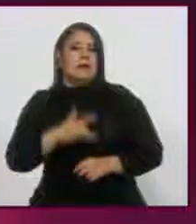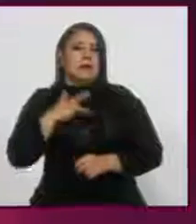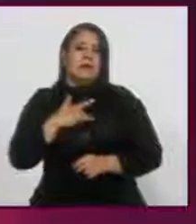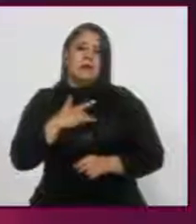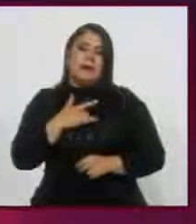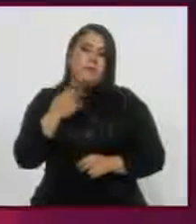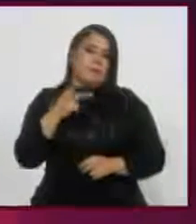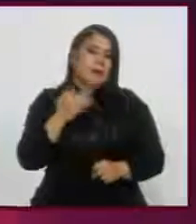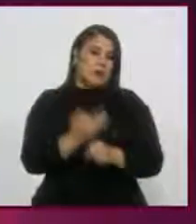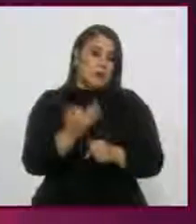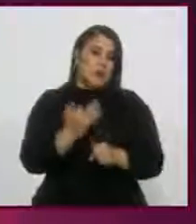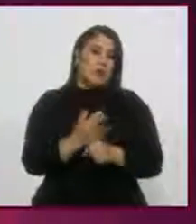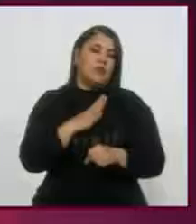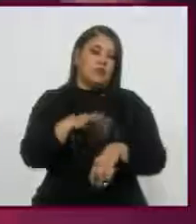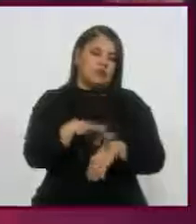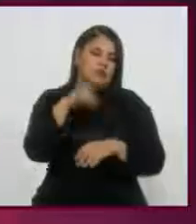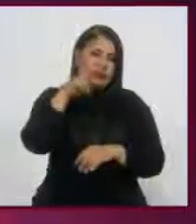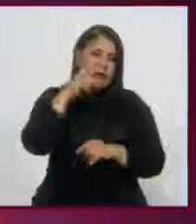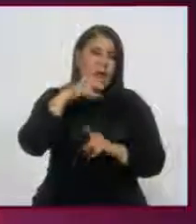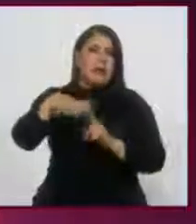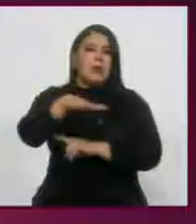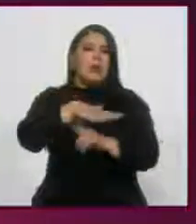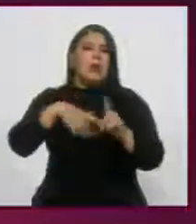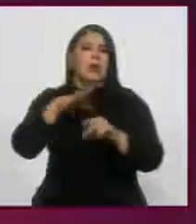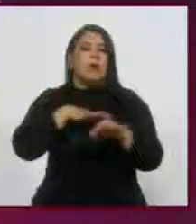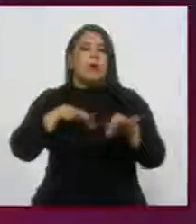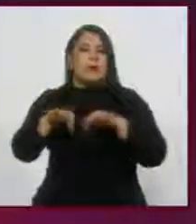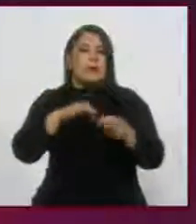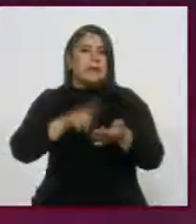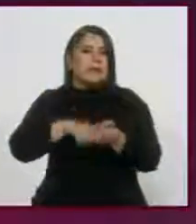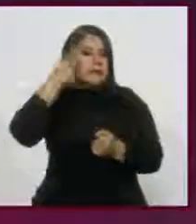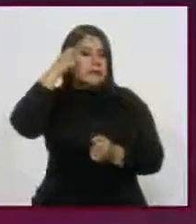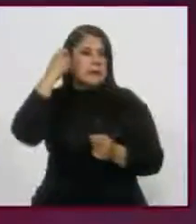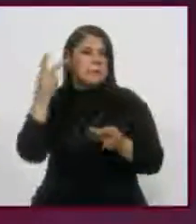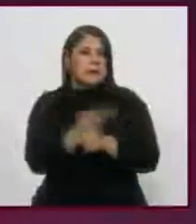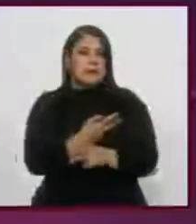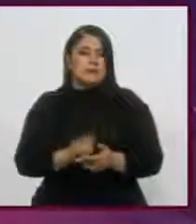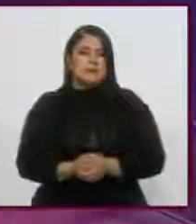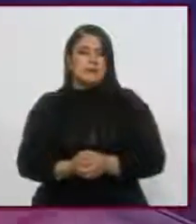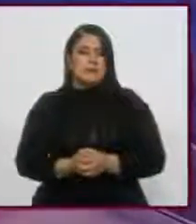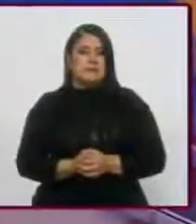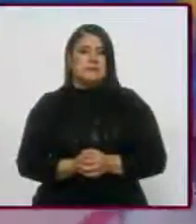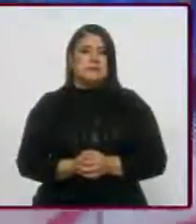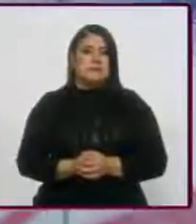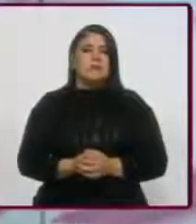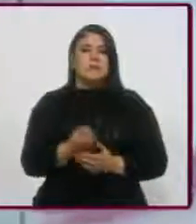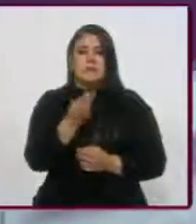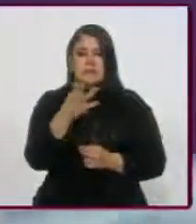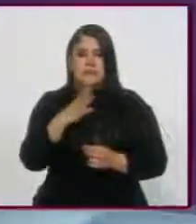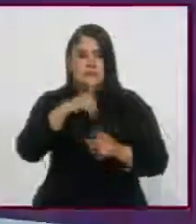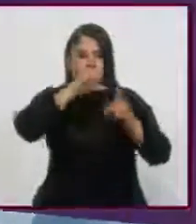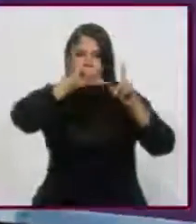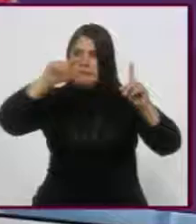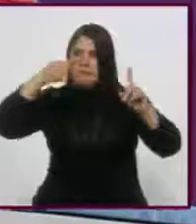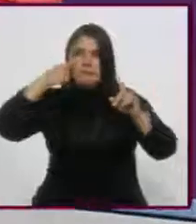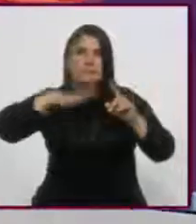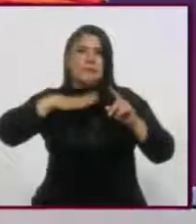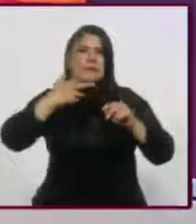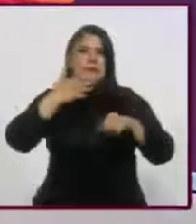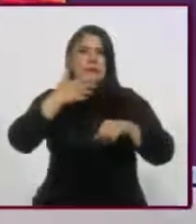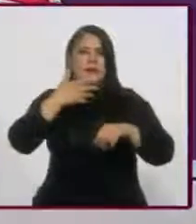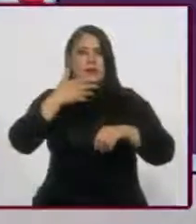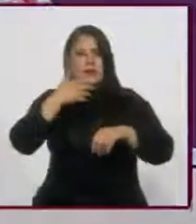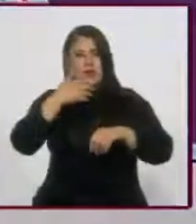muy presente, ¿no? Claro. Estas condiciones de trabajo. Algunos datos que creo que son importantes para tener